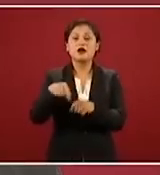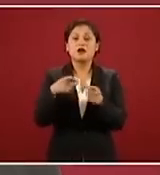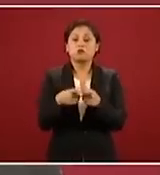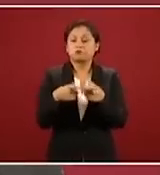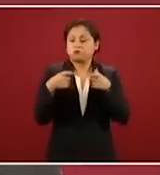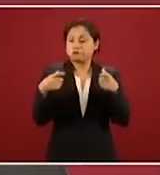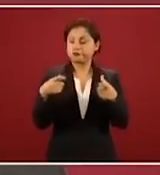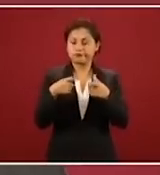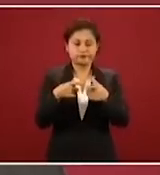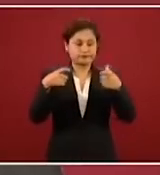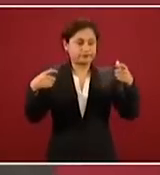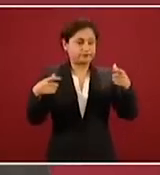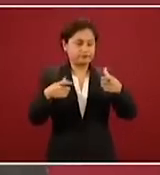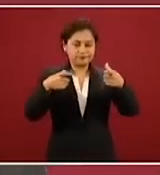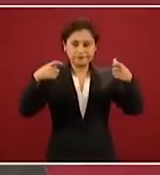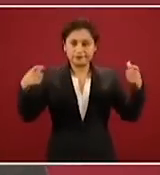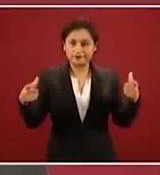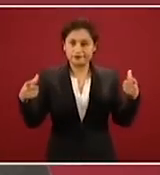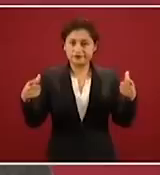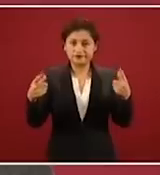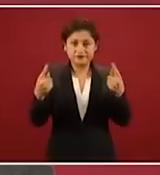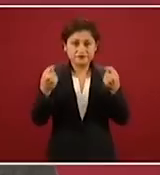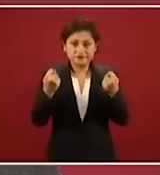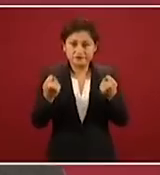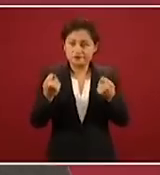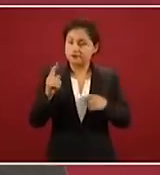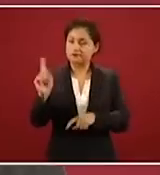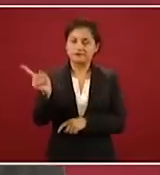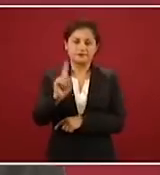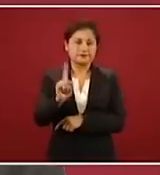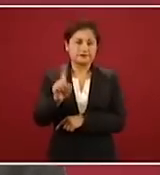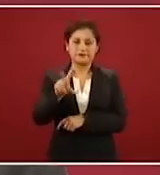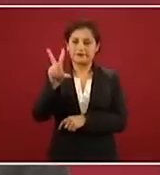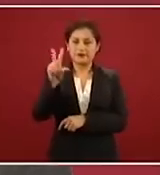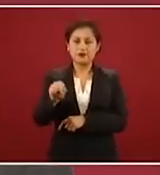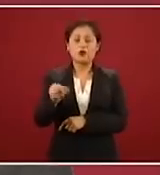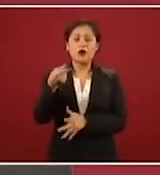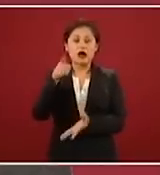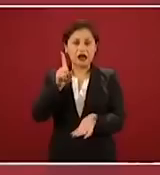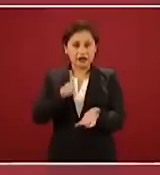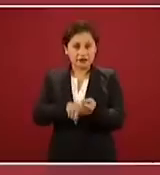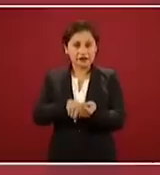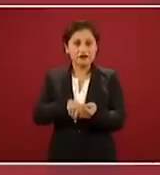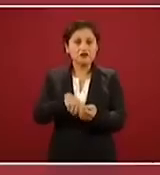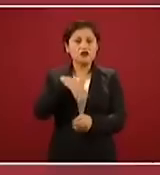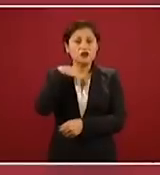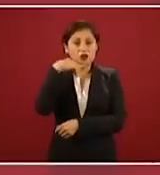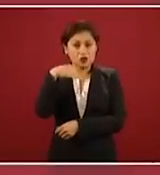no es crecer a toda costa, no es crecer con corrupción.